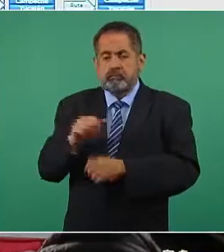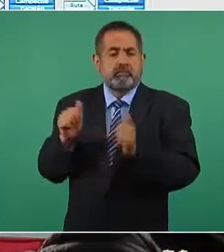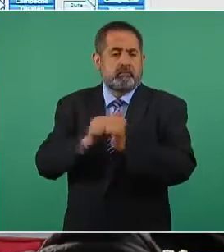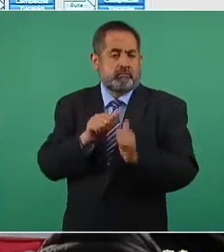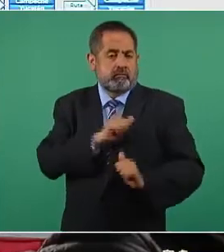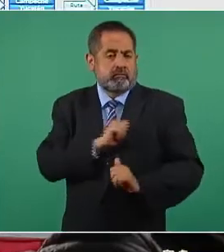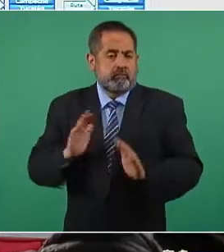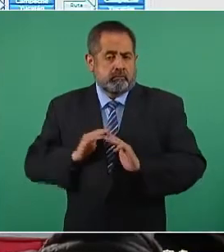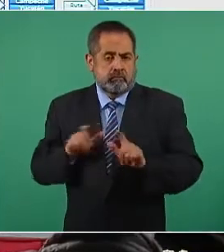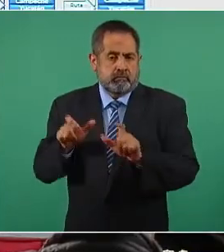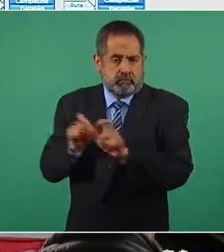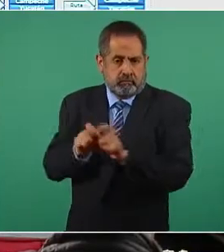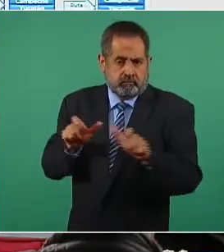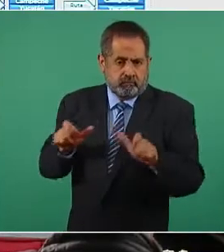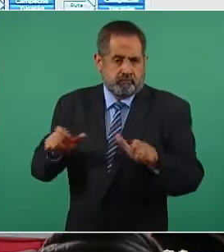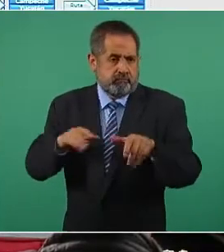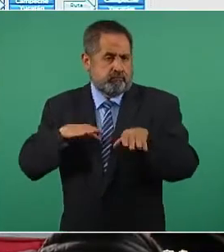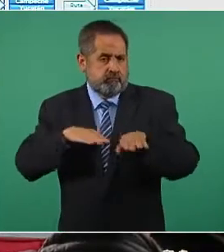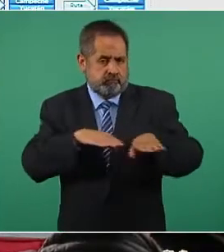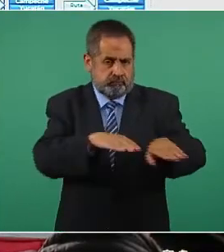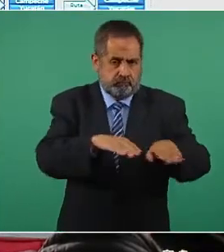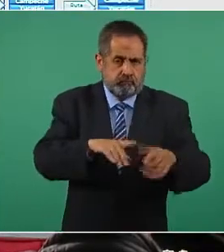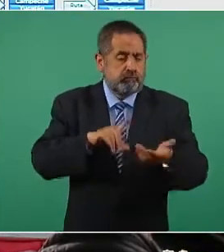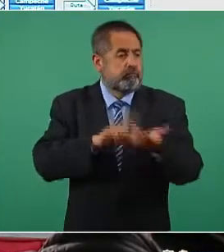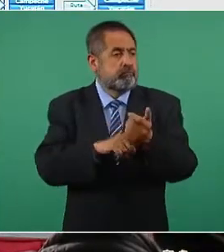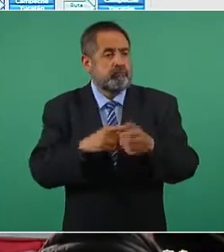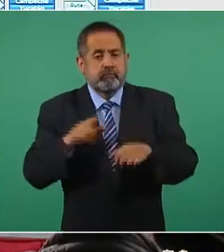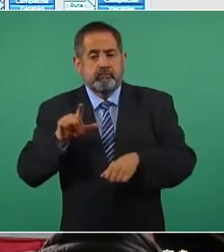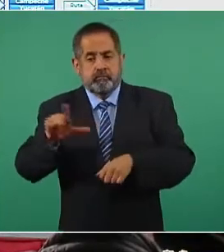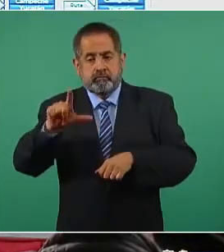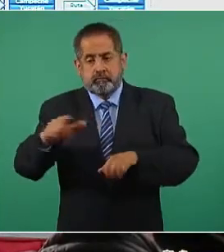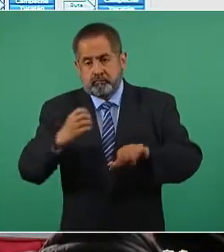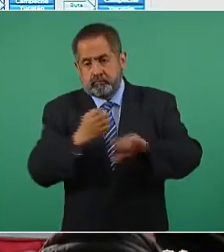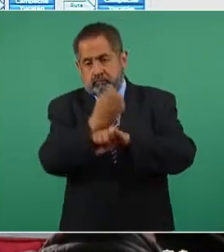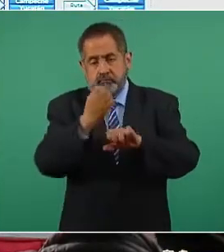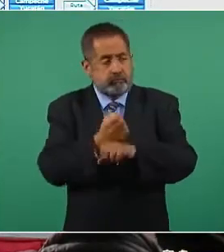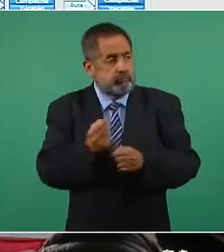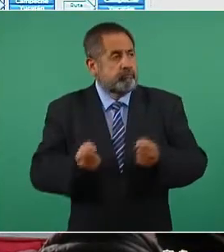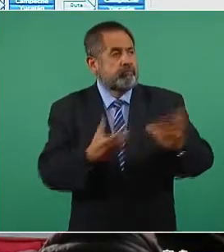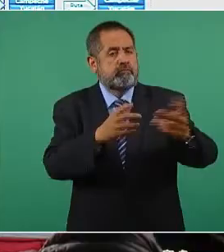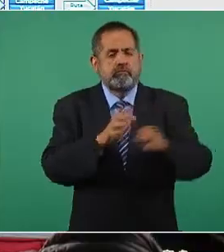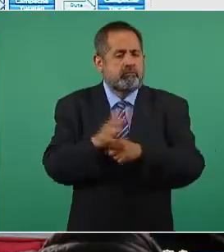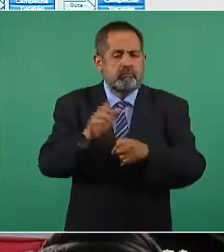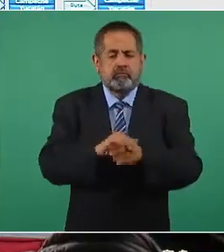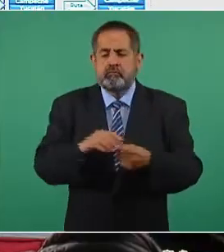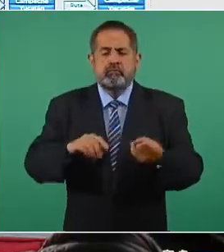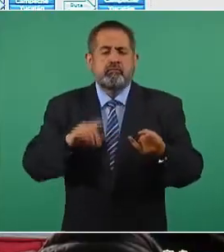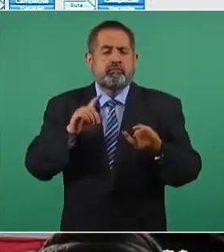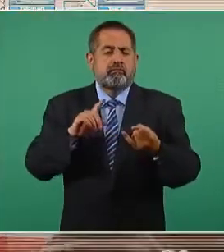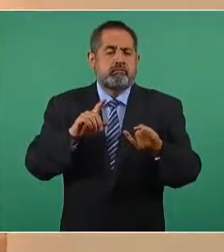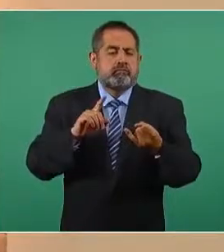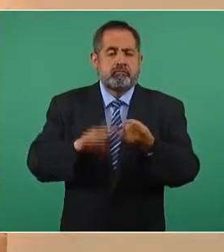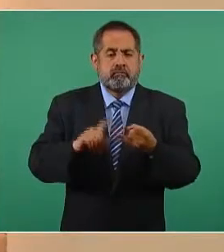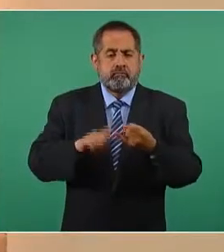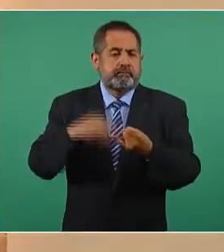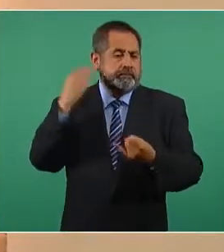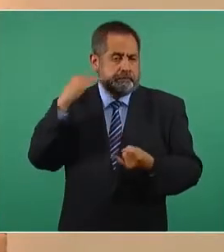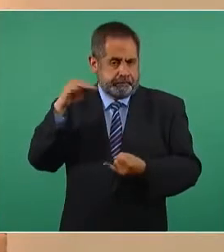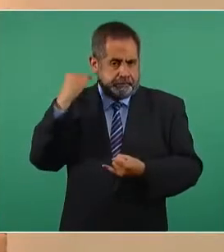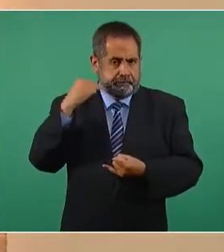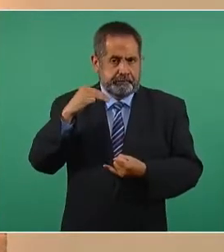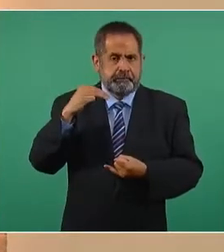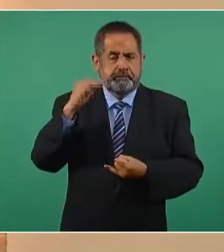militar para atender 17 estados. Estas rutas son la ruta 1 para cubrir